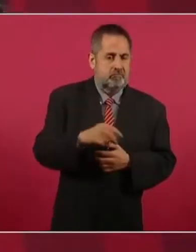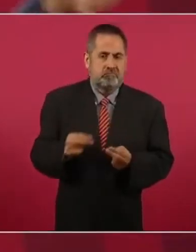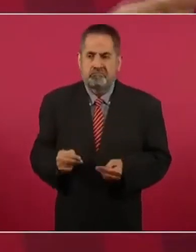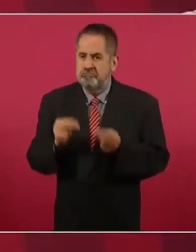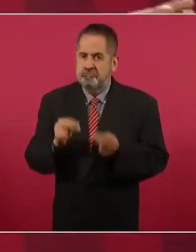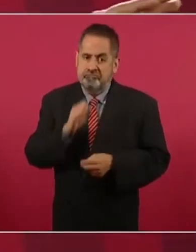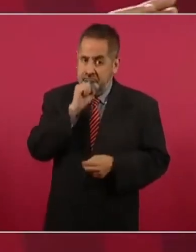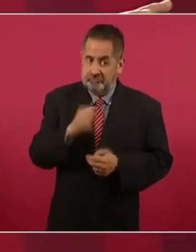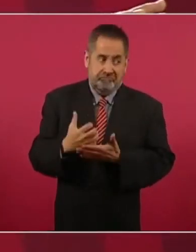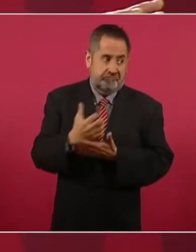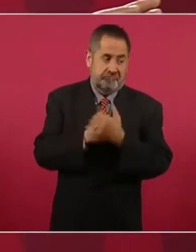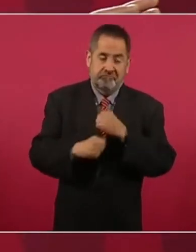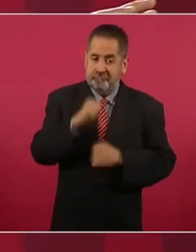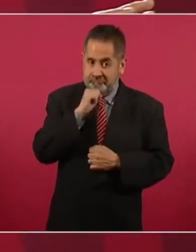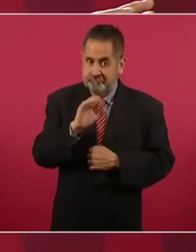del mundo.